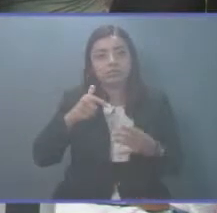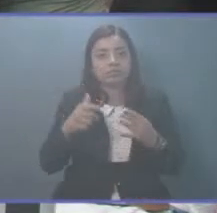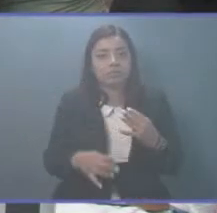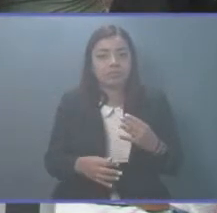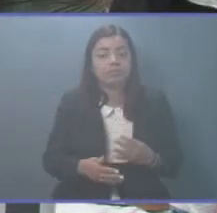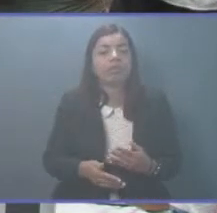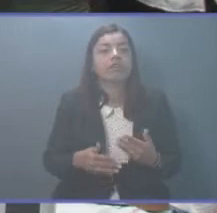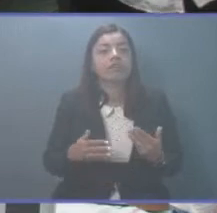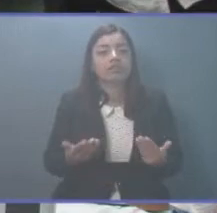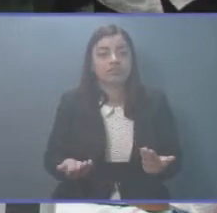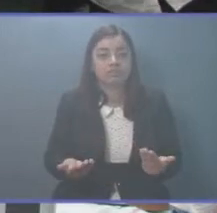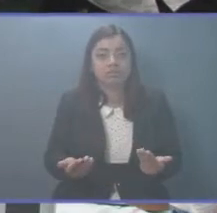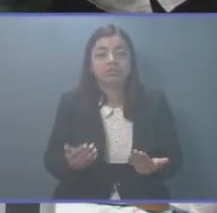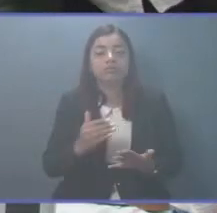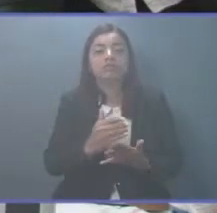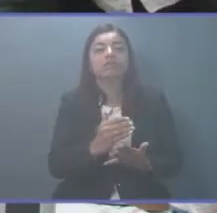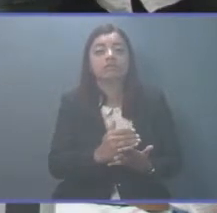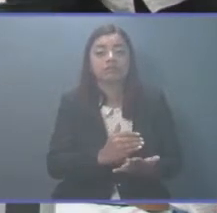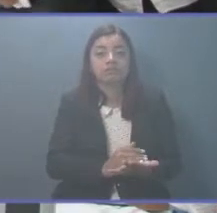Entonces ahí hay un intercambio.